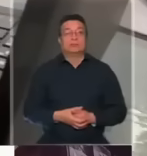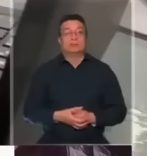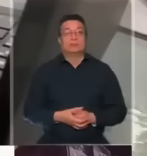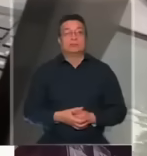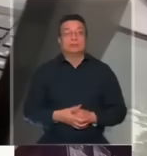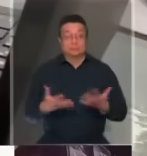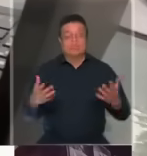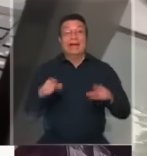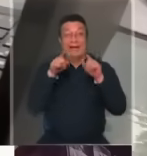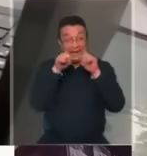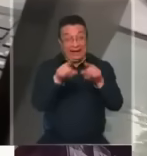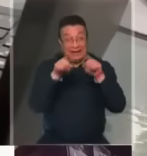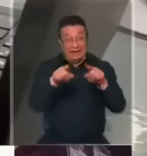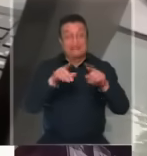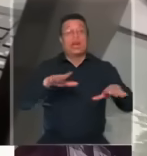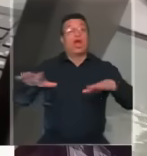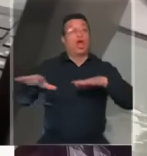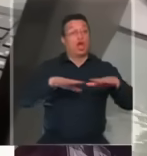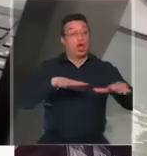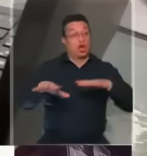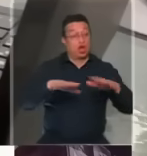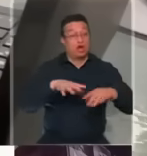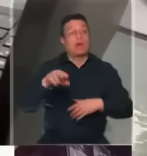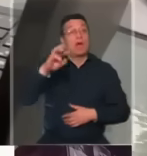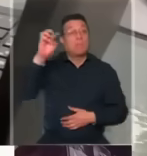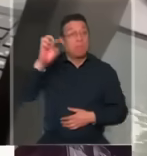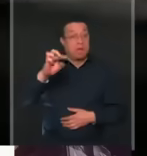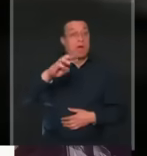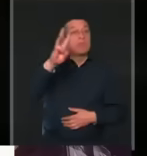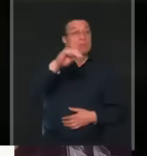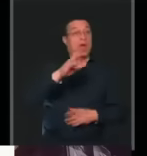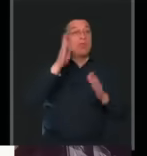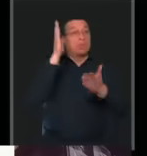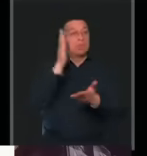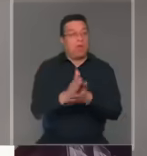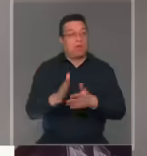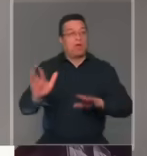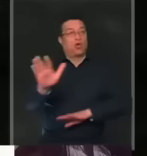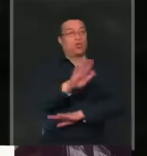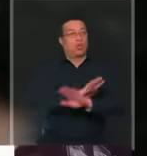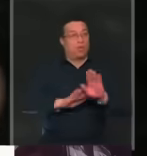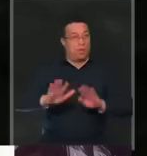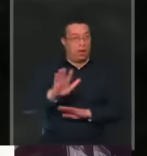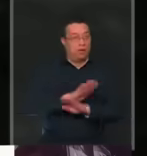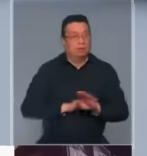Bueno, ese es el tipo de cosas en las que los padres tienen que tener cuidado.